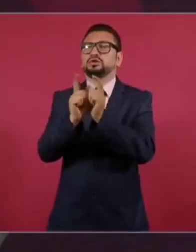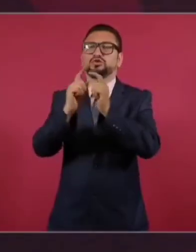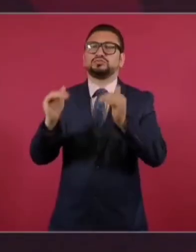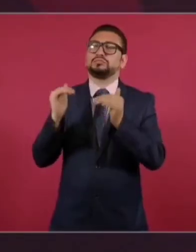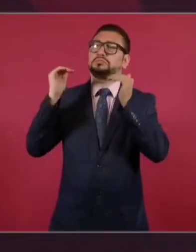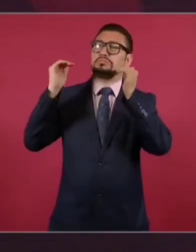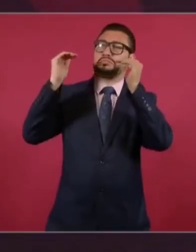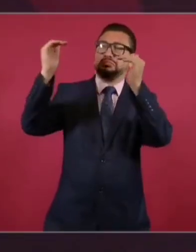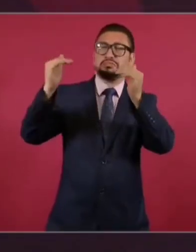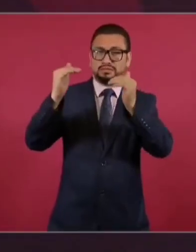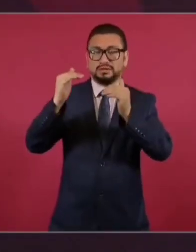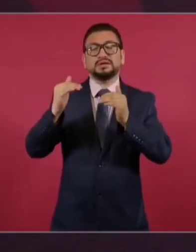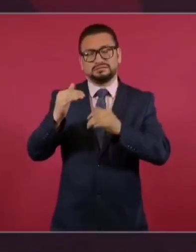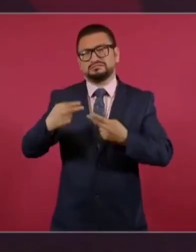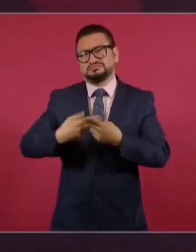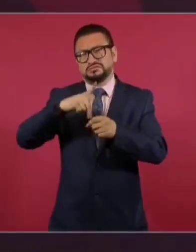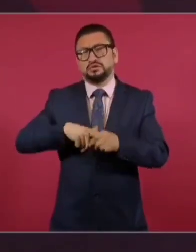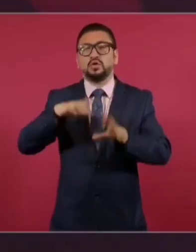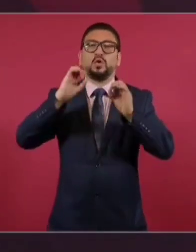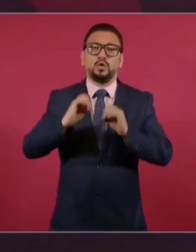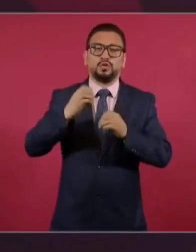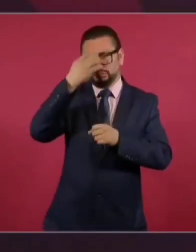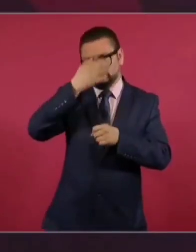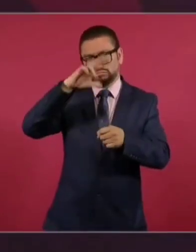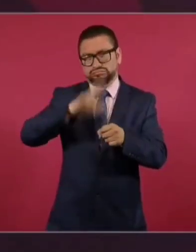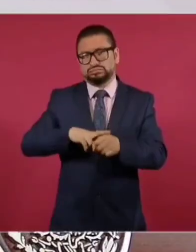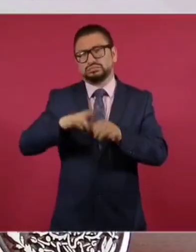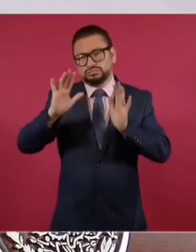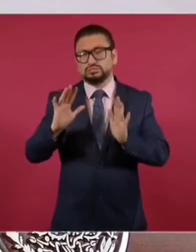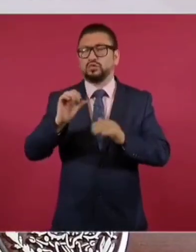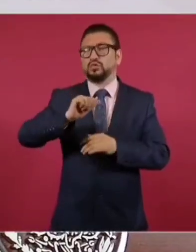extranjeros, son los empleados de los